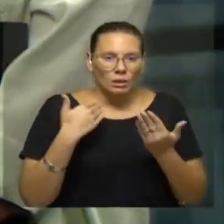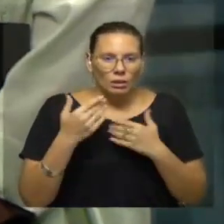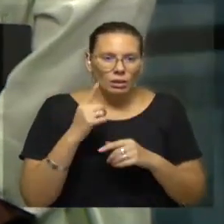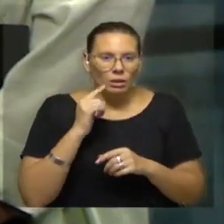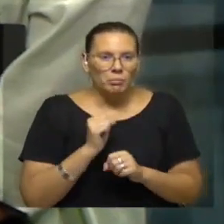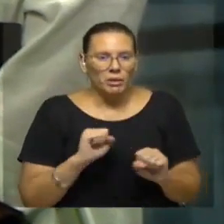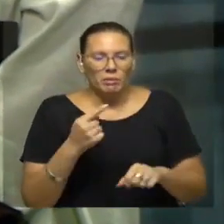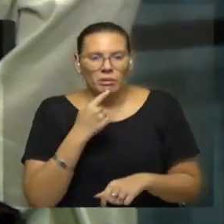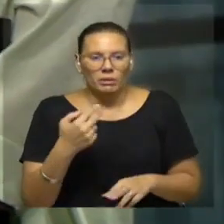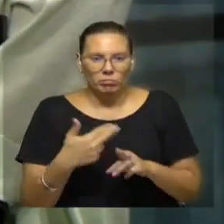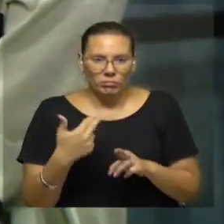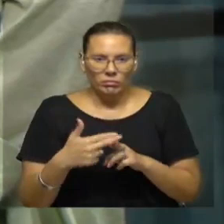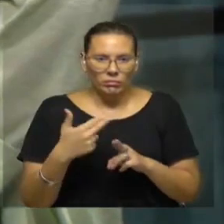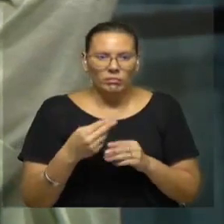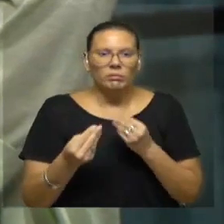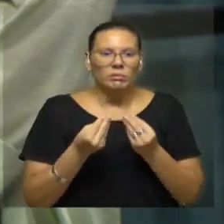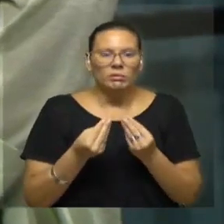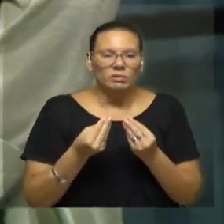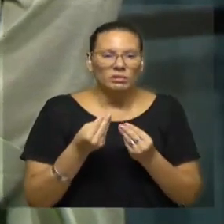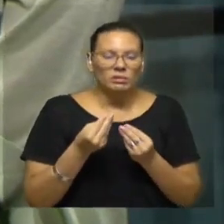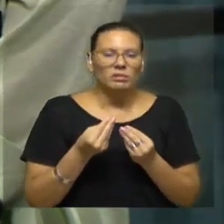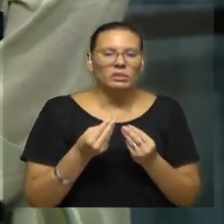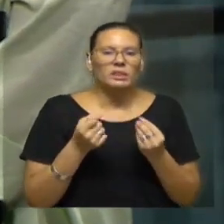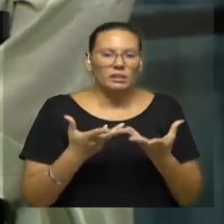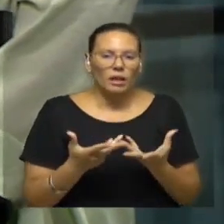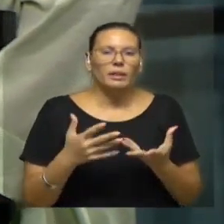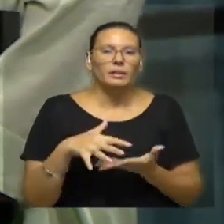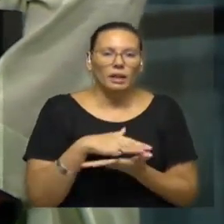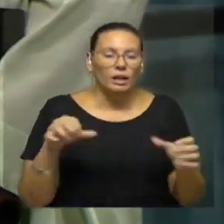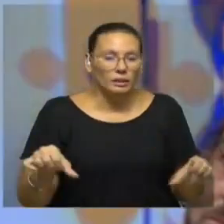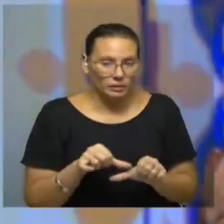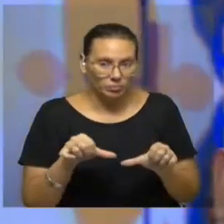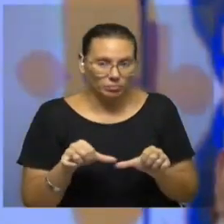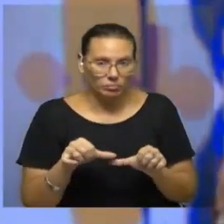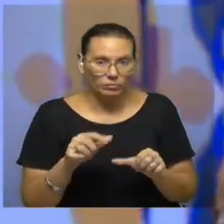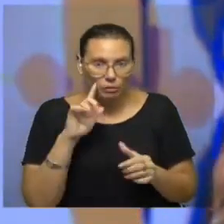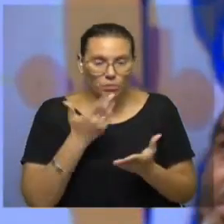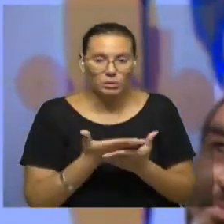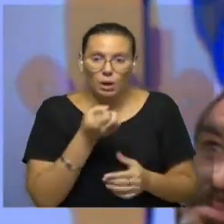podíamos pronunciar. O sea, ¿cómo le fue con el crowdfunding? ¿Cómo fue toda esa movida de la gente? Y no fue bárbaro.